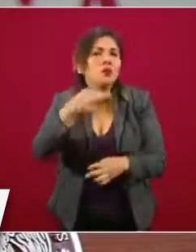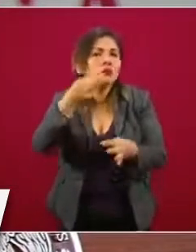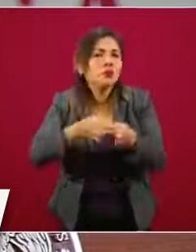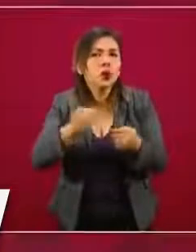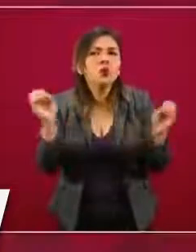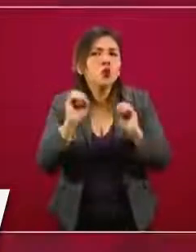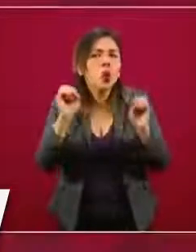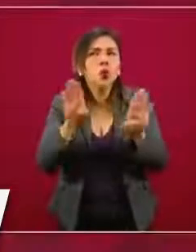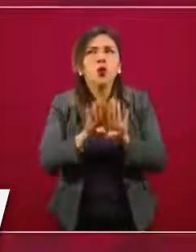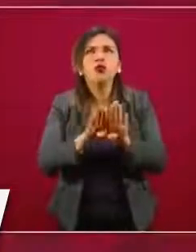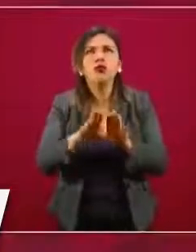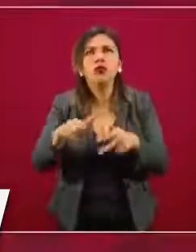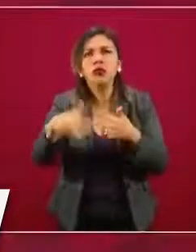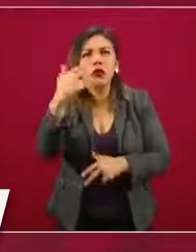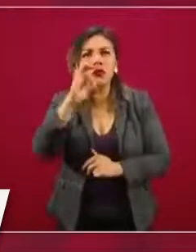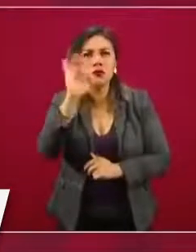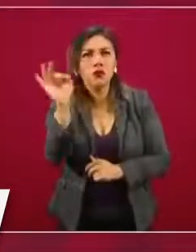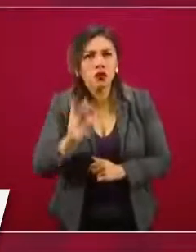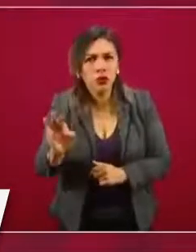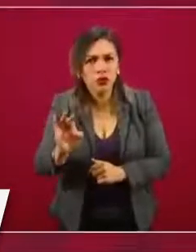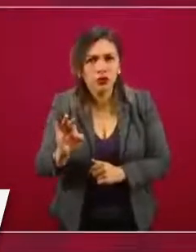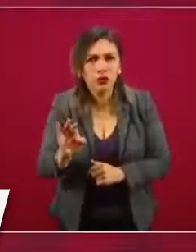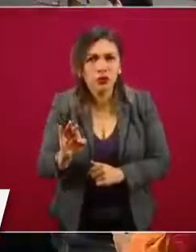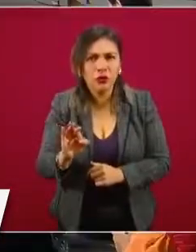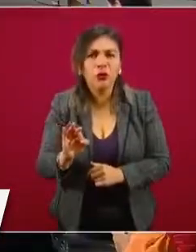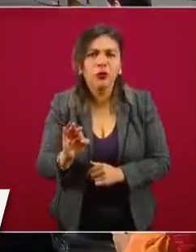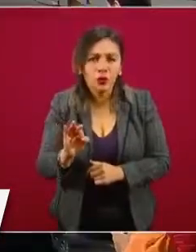el 13%.